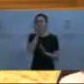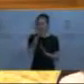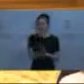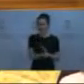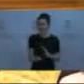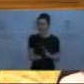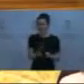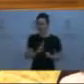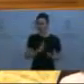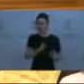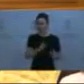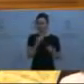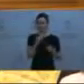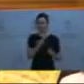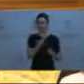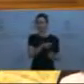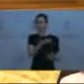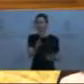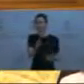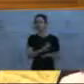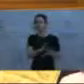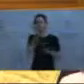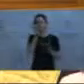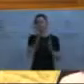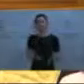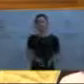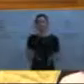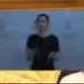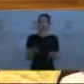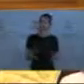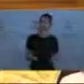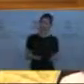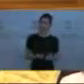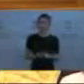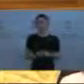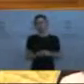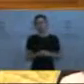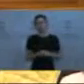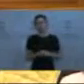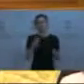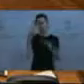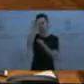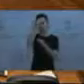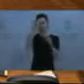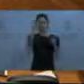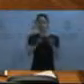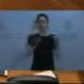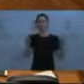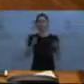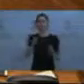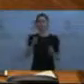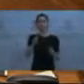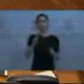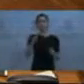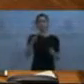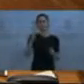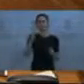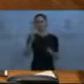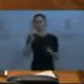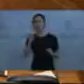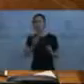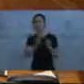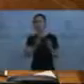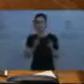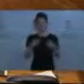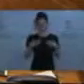Gracias. Tiene la palabra, señora consejera. Sí, creo que Vipasa, yo le voy a explicar cómo veo yo